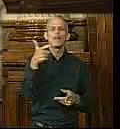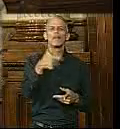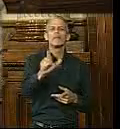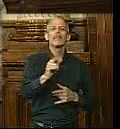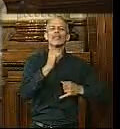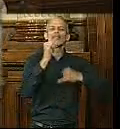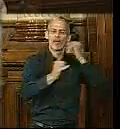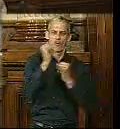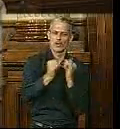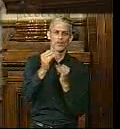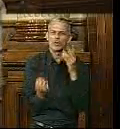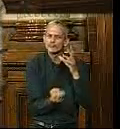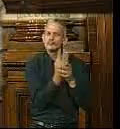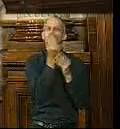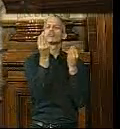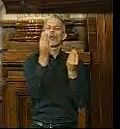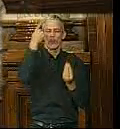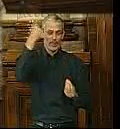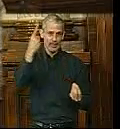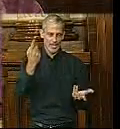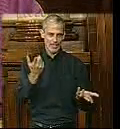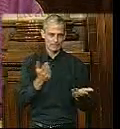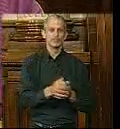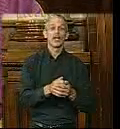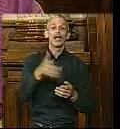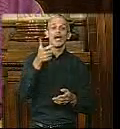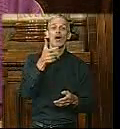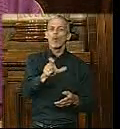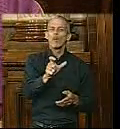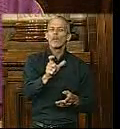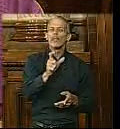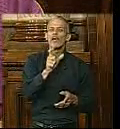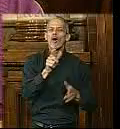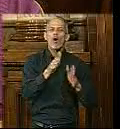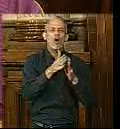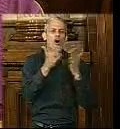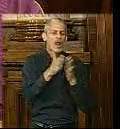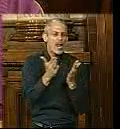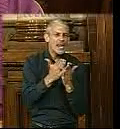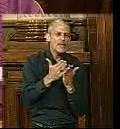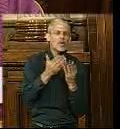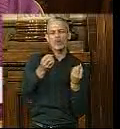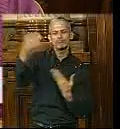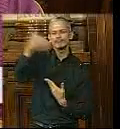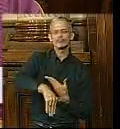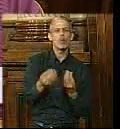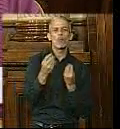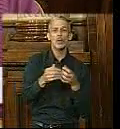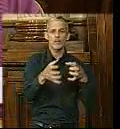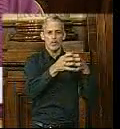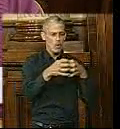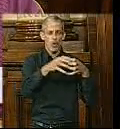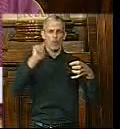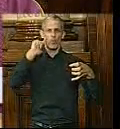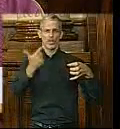videocuentos, ¿cómo surgió como idea? Los videolibros surgen porque la comunidad